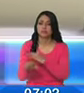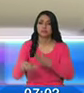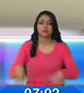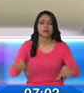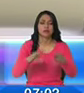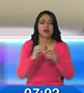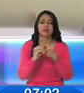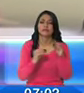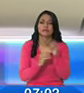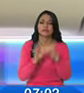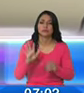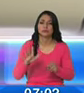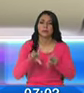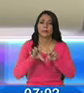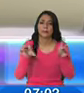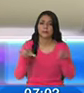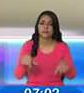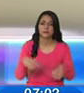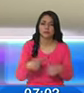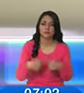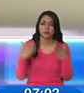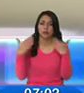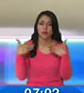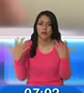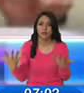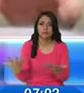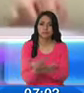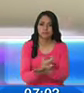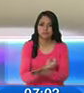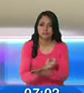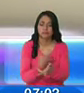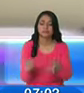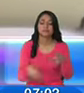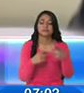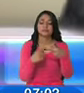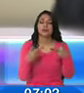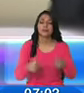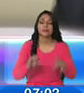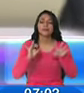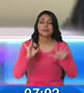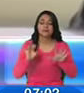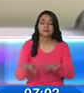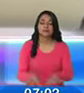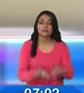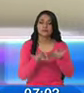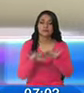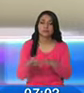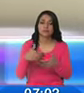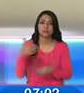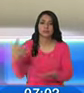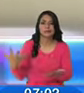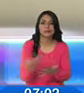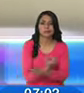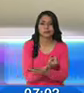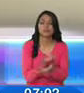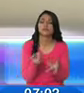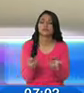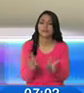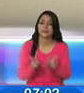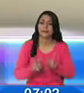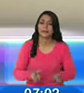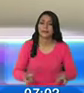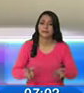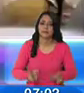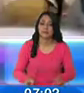las oficinas de esa compañía, tanto en Quito como en Guayaquil, y de la captura de 7 computadoras que extrajimos